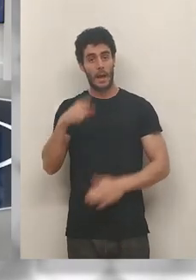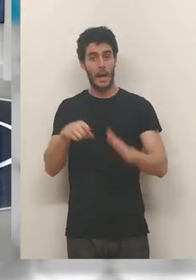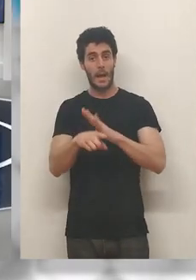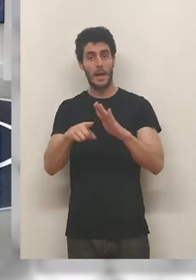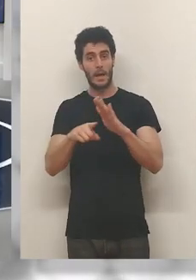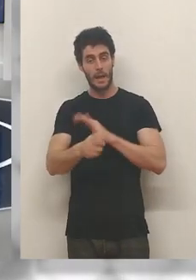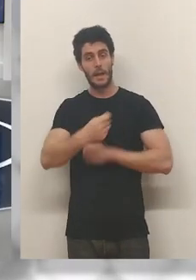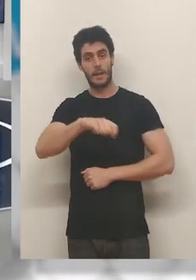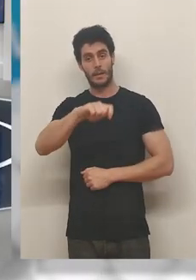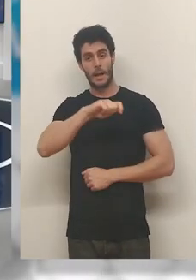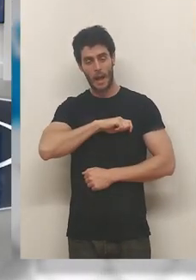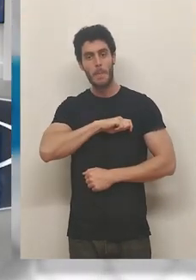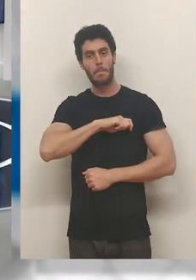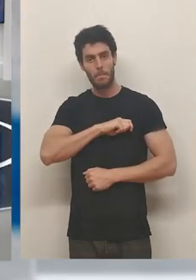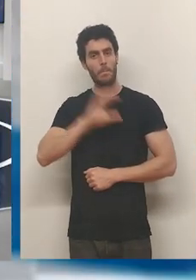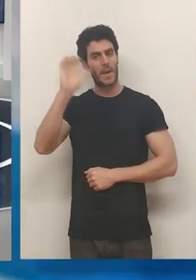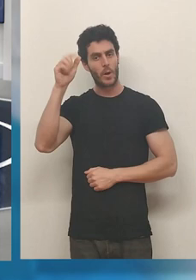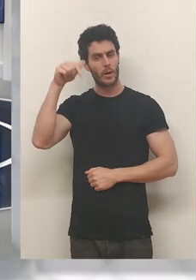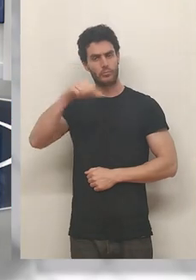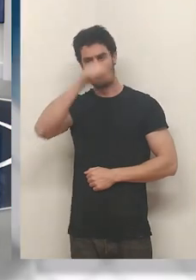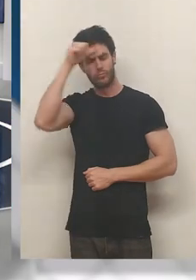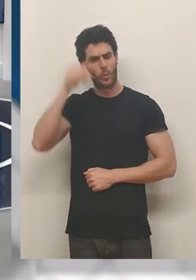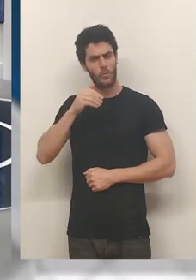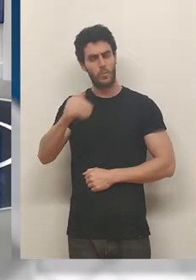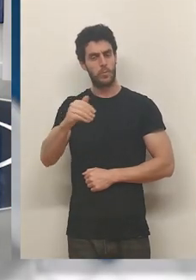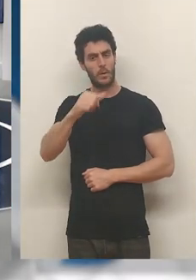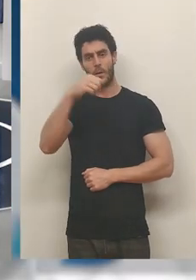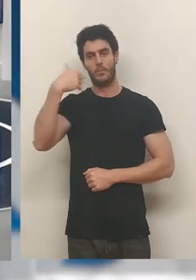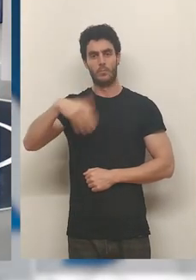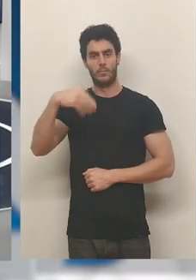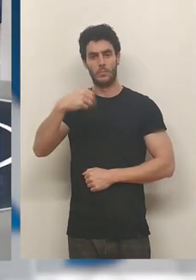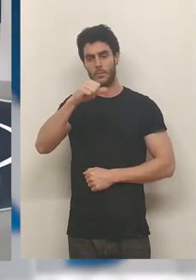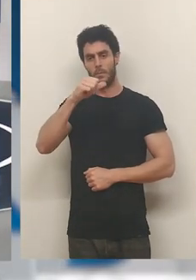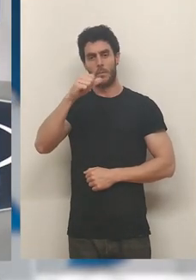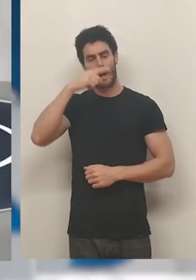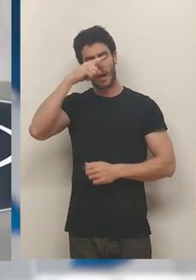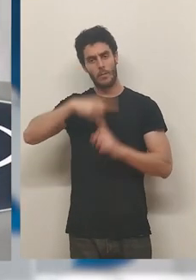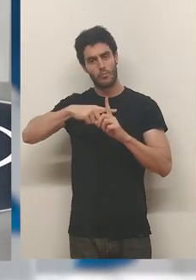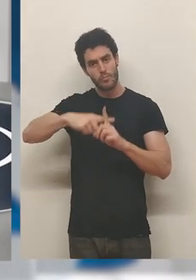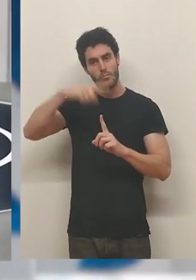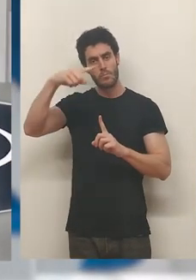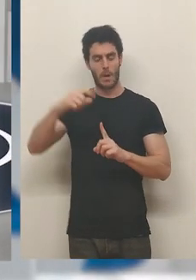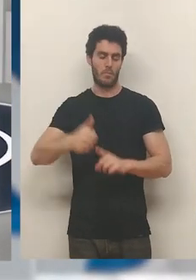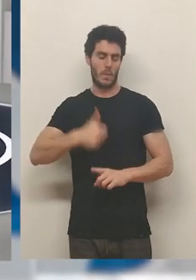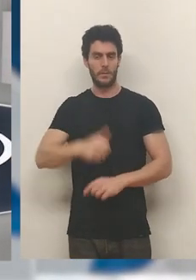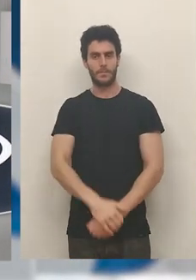Y fíjense, la Agencia Estatal de Meteorología advierte de que este será uno de los veranos más cálidos en nuestra comunidad.